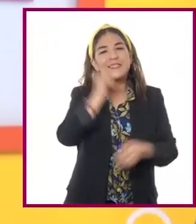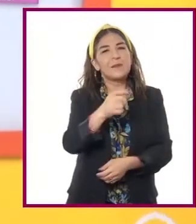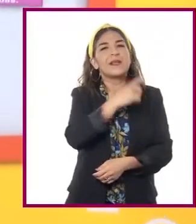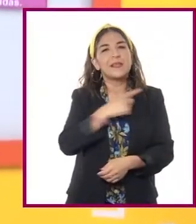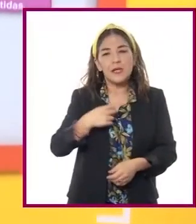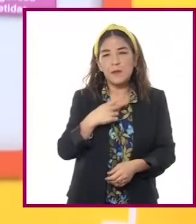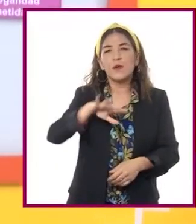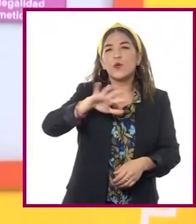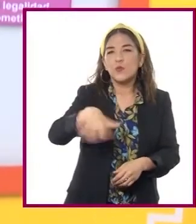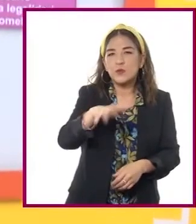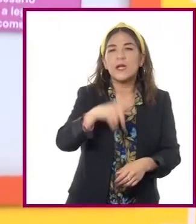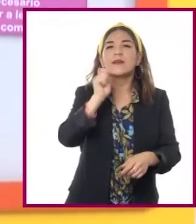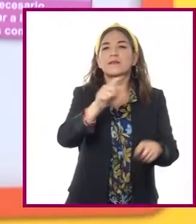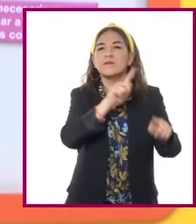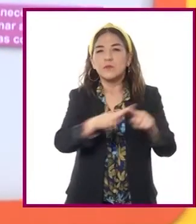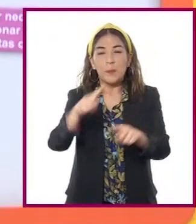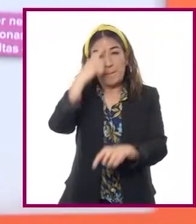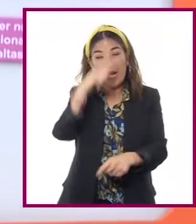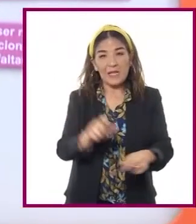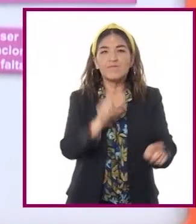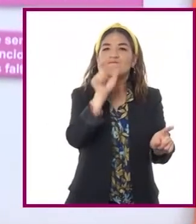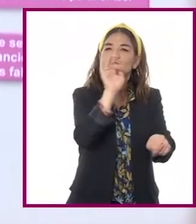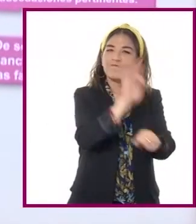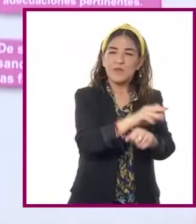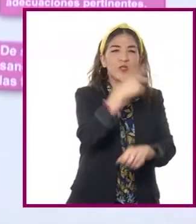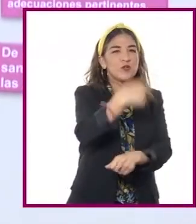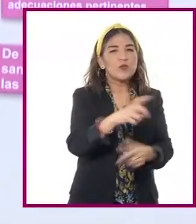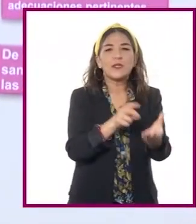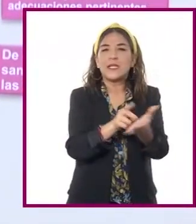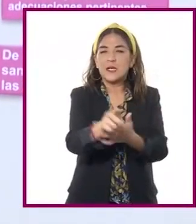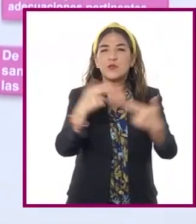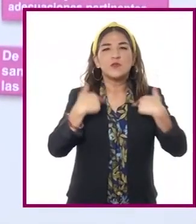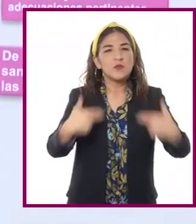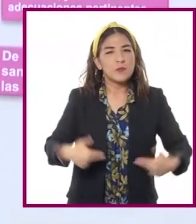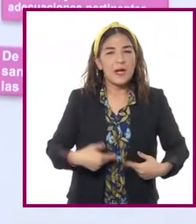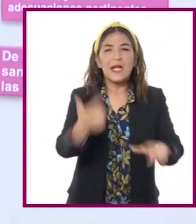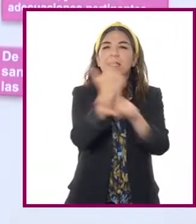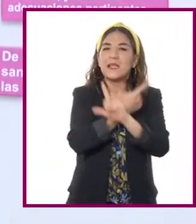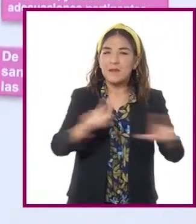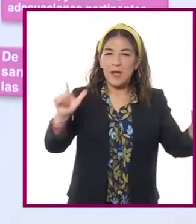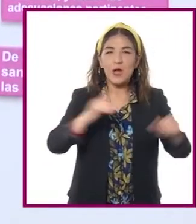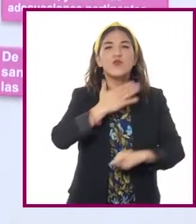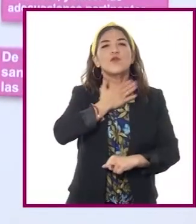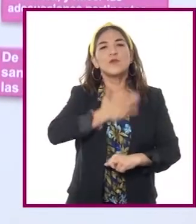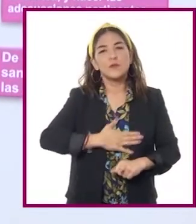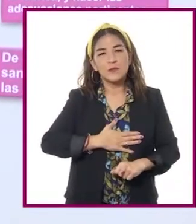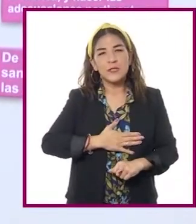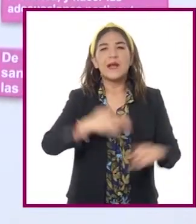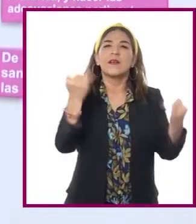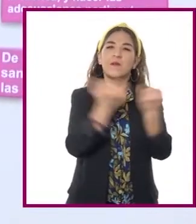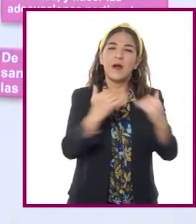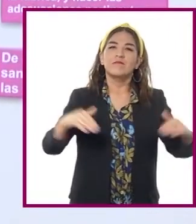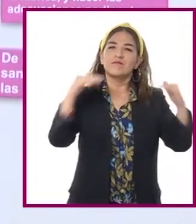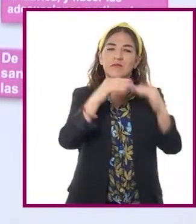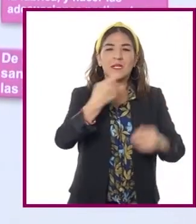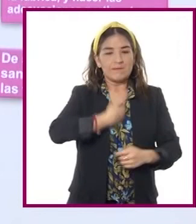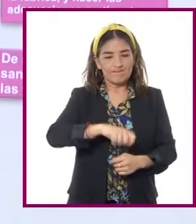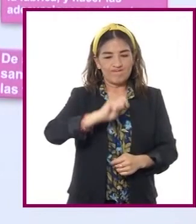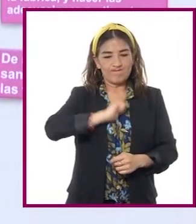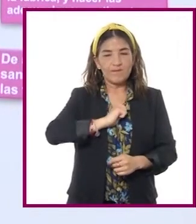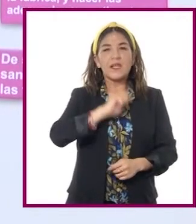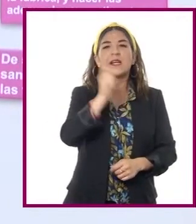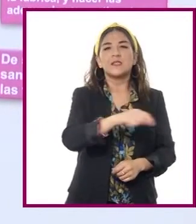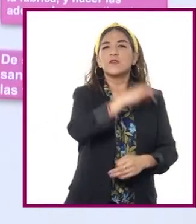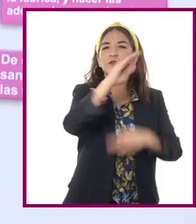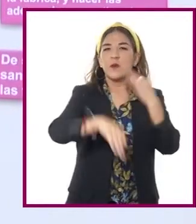y en todo momento la protección de los derechos humanos, como la libertad, la justicia y la dignidad de las